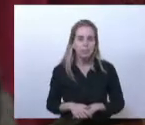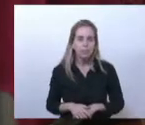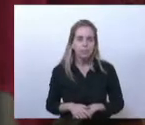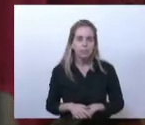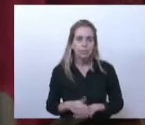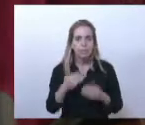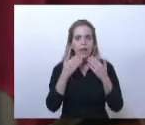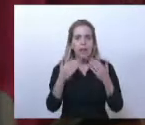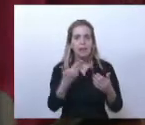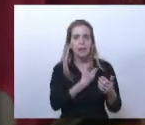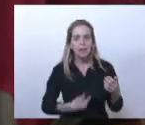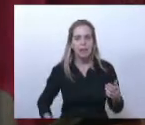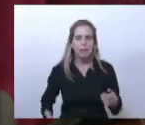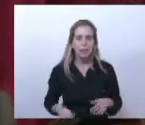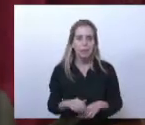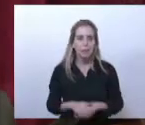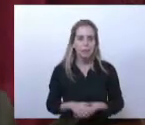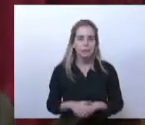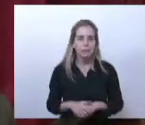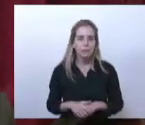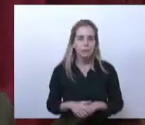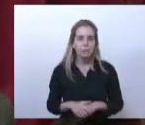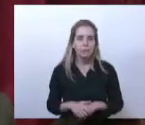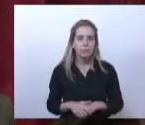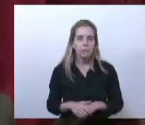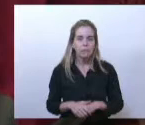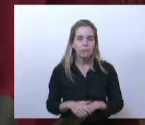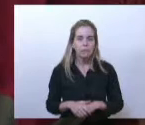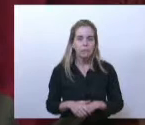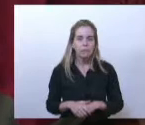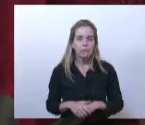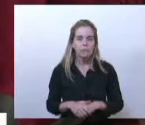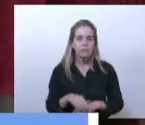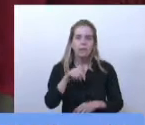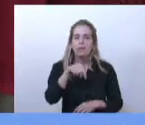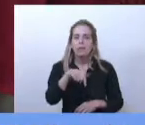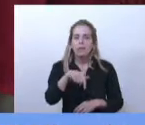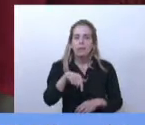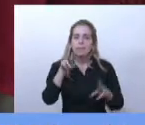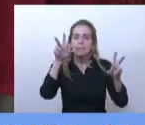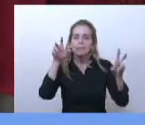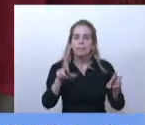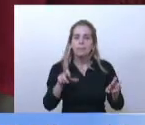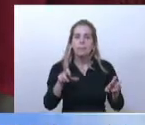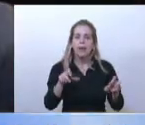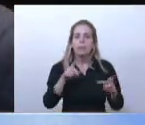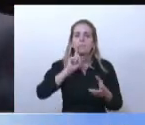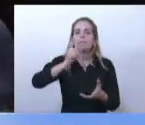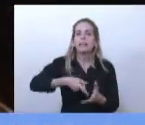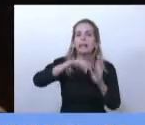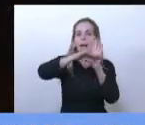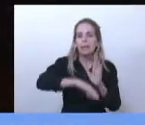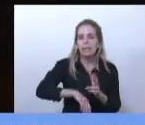gracias señora presidenta estamos tratando o poniendo en consideración los dictámenes de